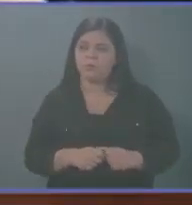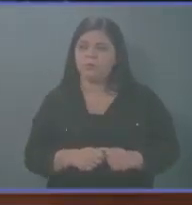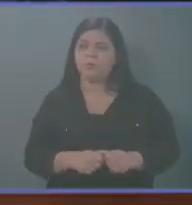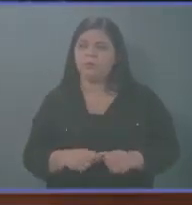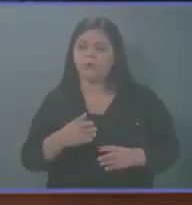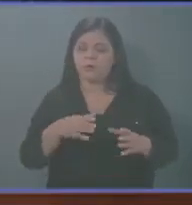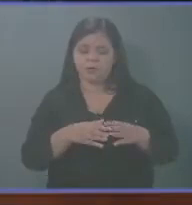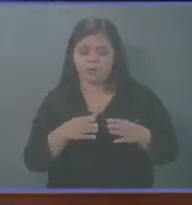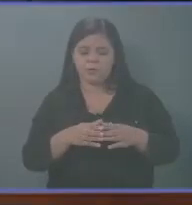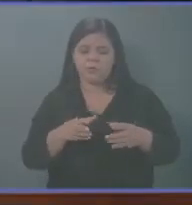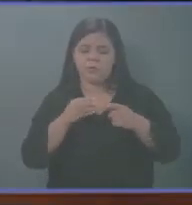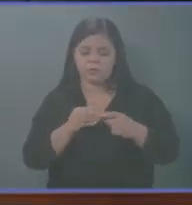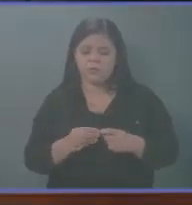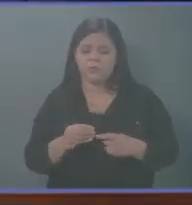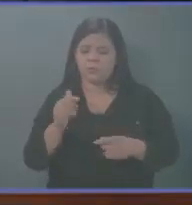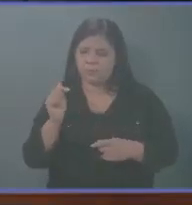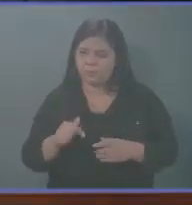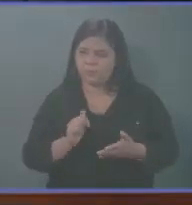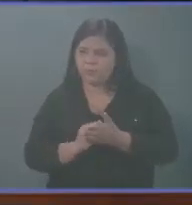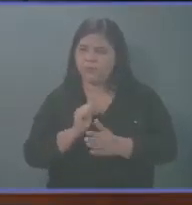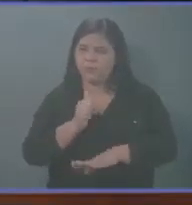a las comisiones especiales que se forman.